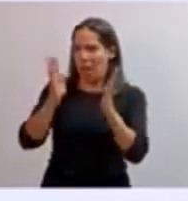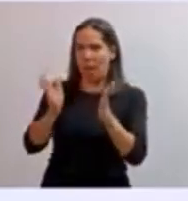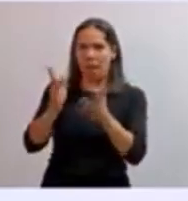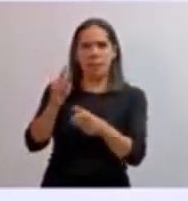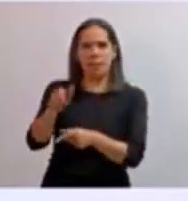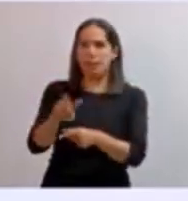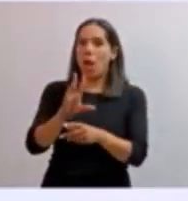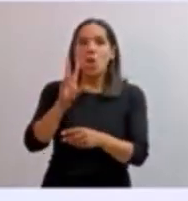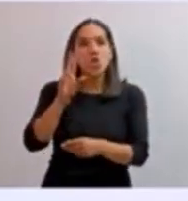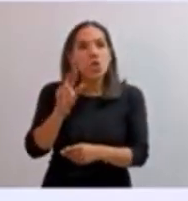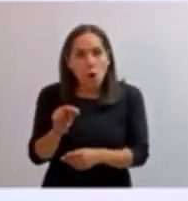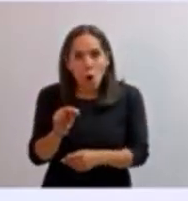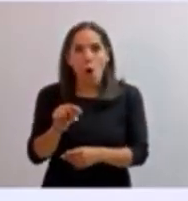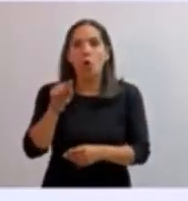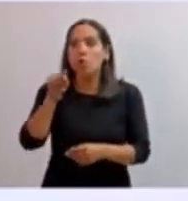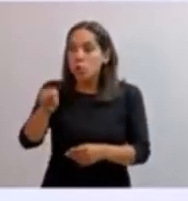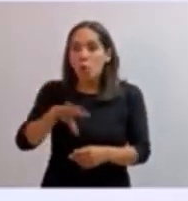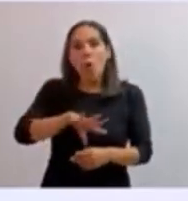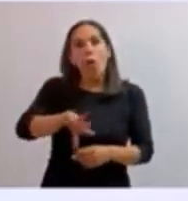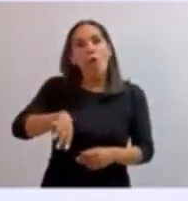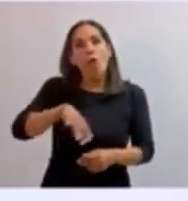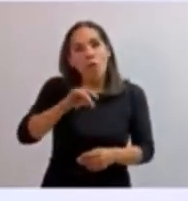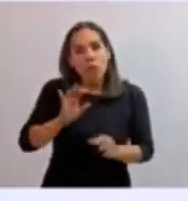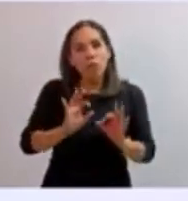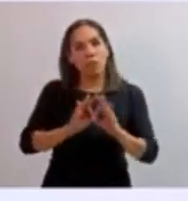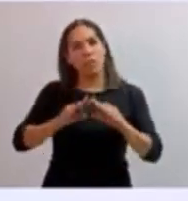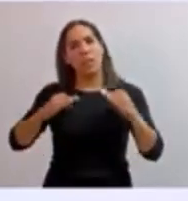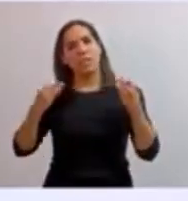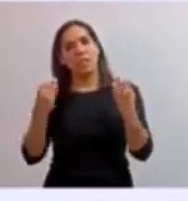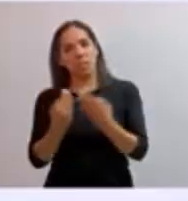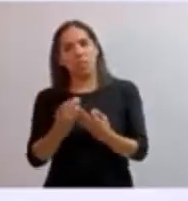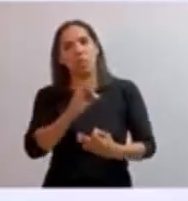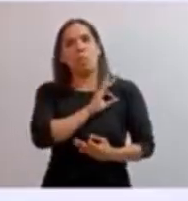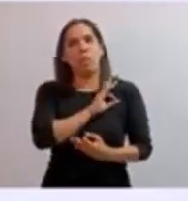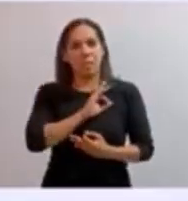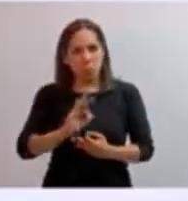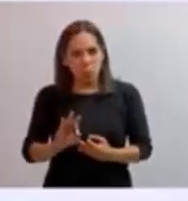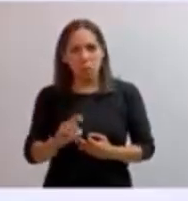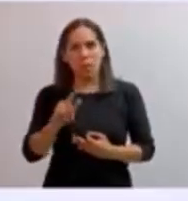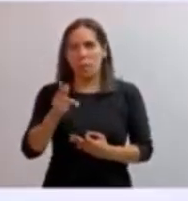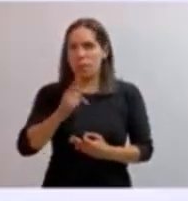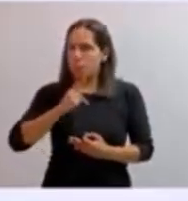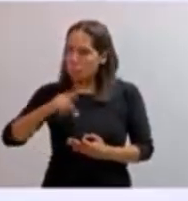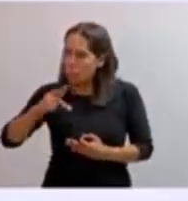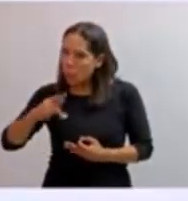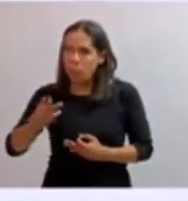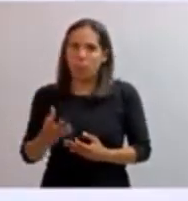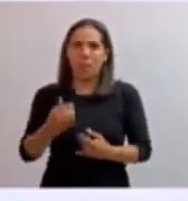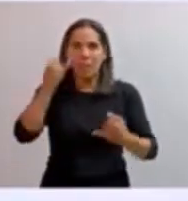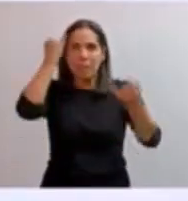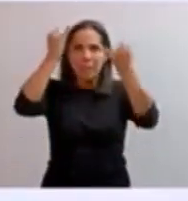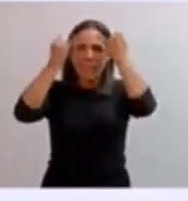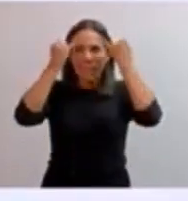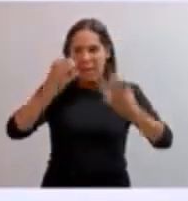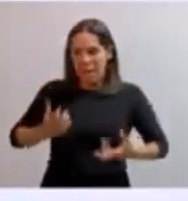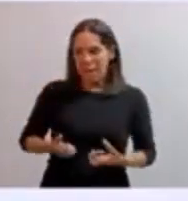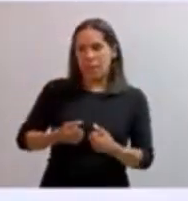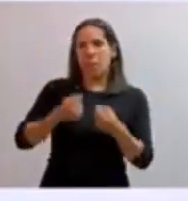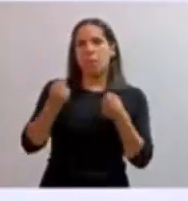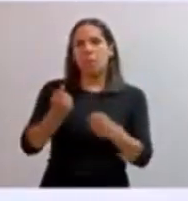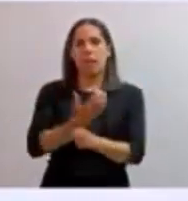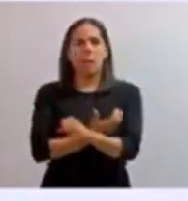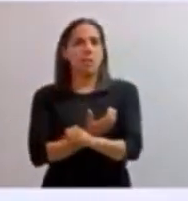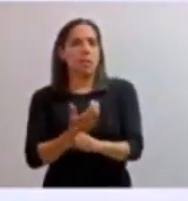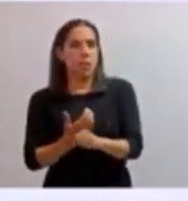tú encuentra los medios para que tú puedas también ser tu propio fortalecimiento en